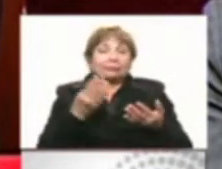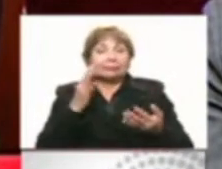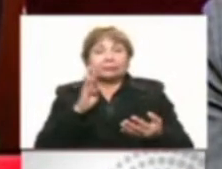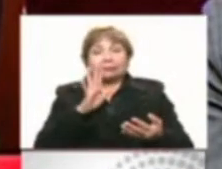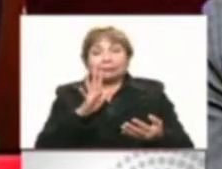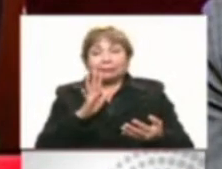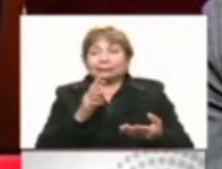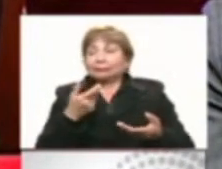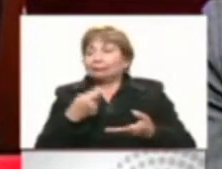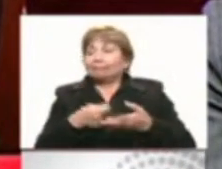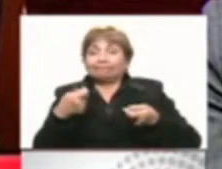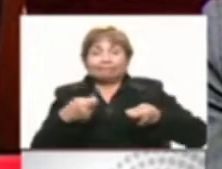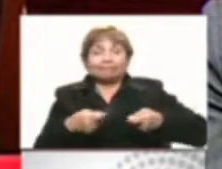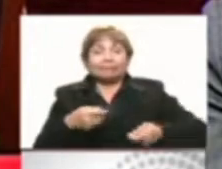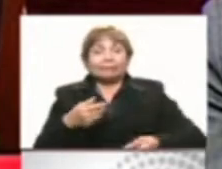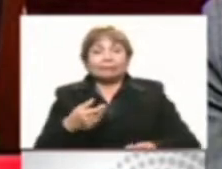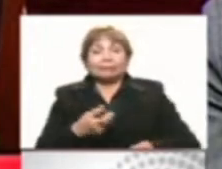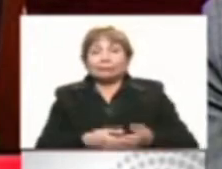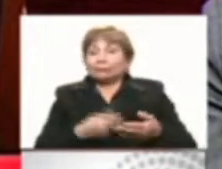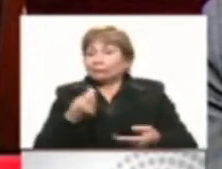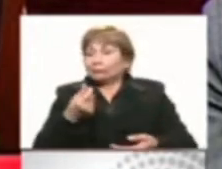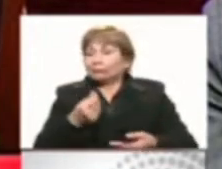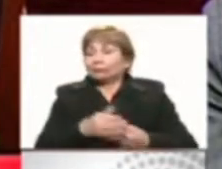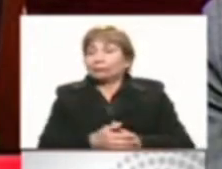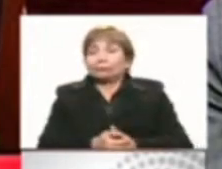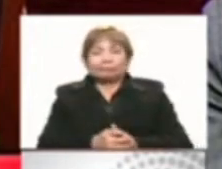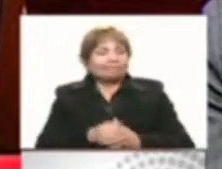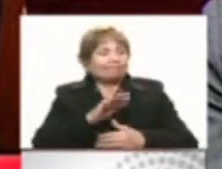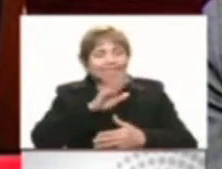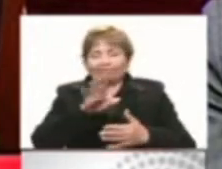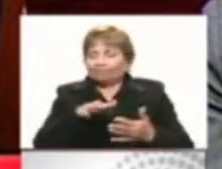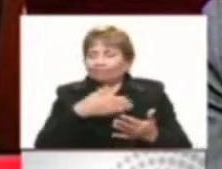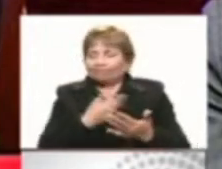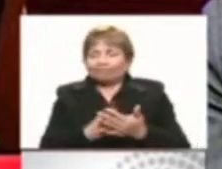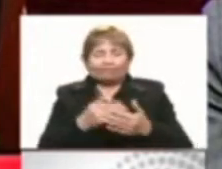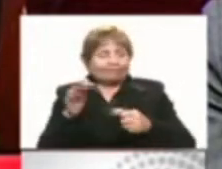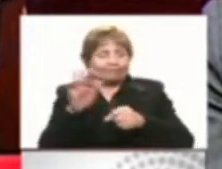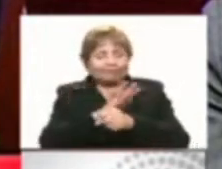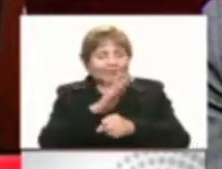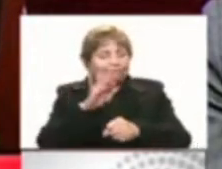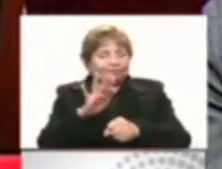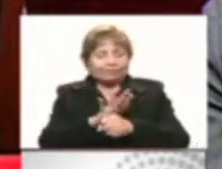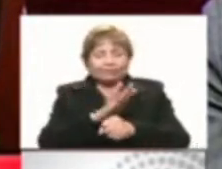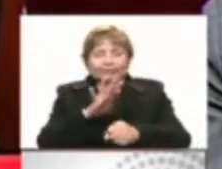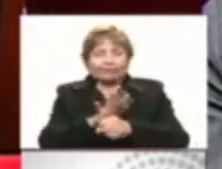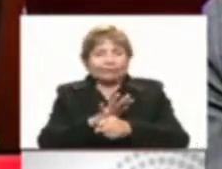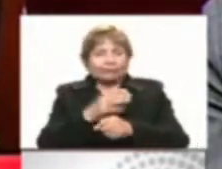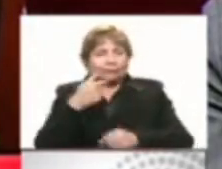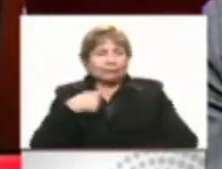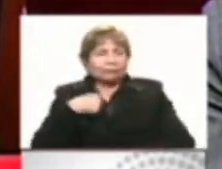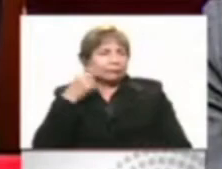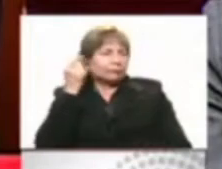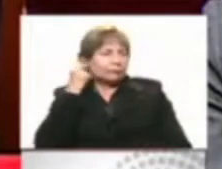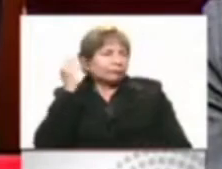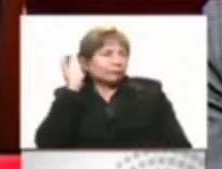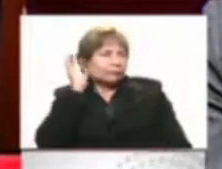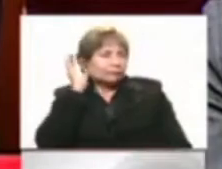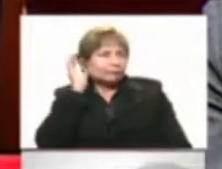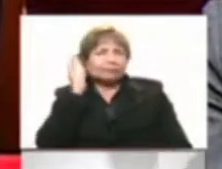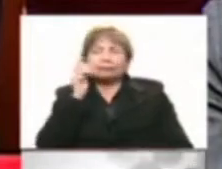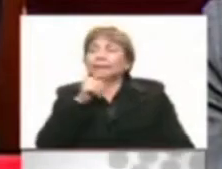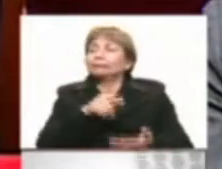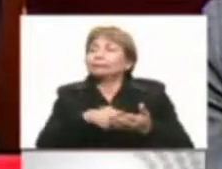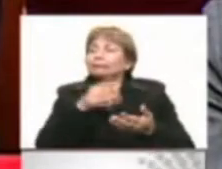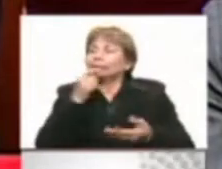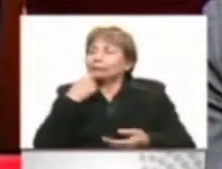41.045 millones de soles, pero sabemos que esto es totalmente insuficiente. He escuchado las demandas y